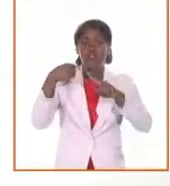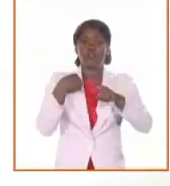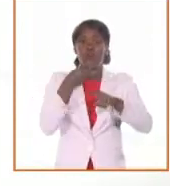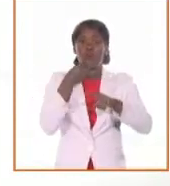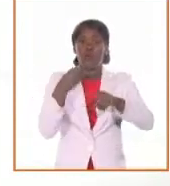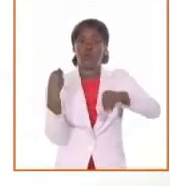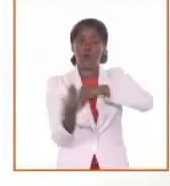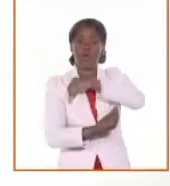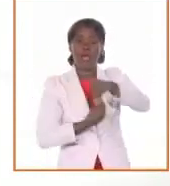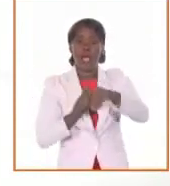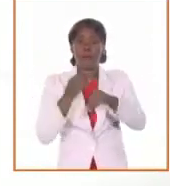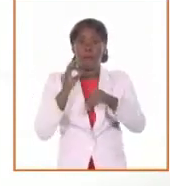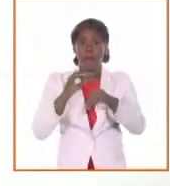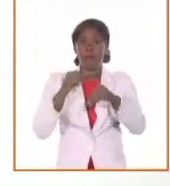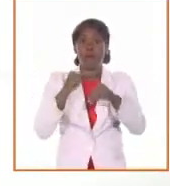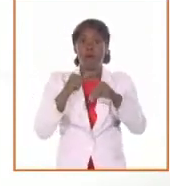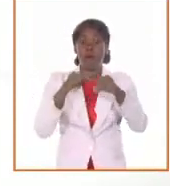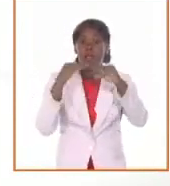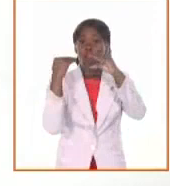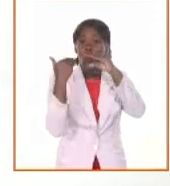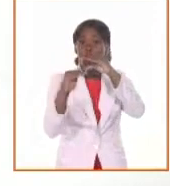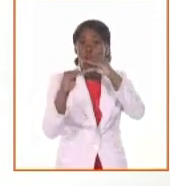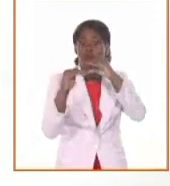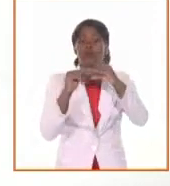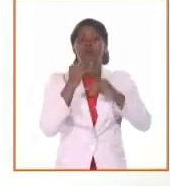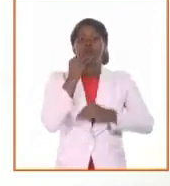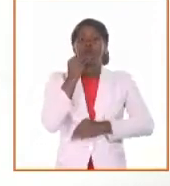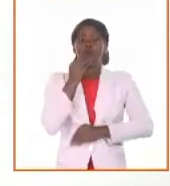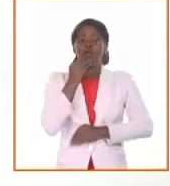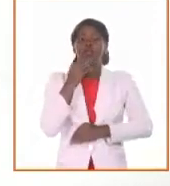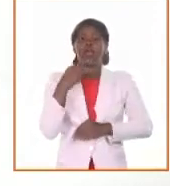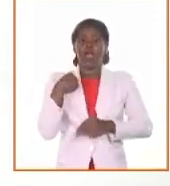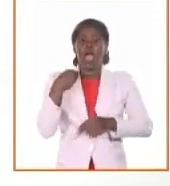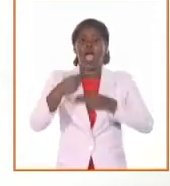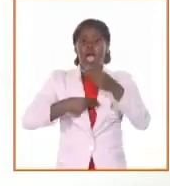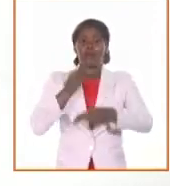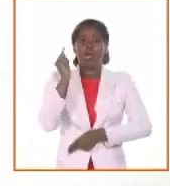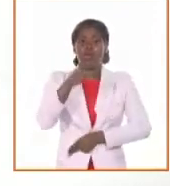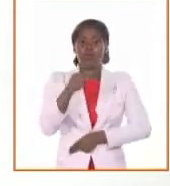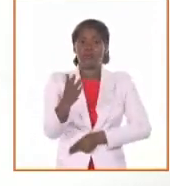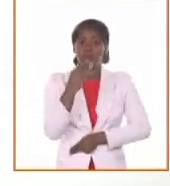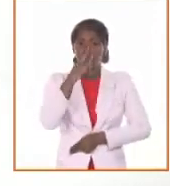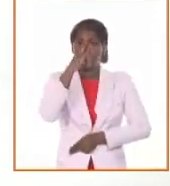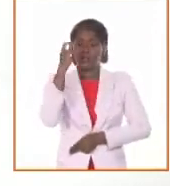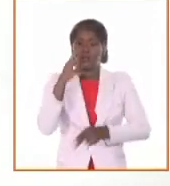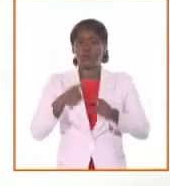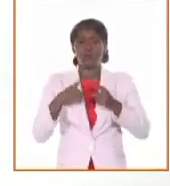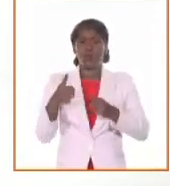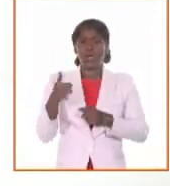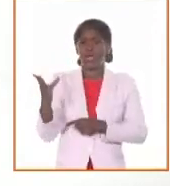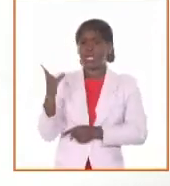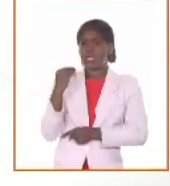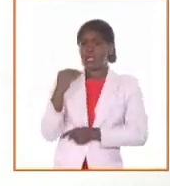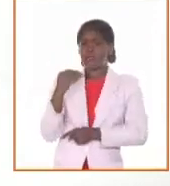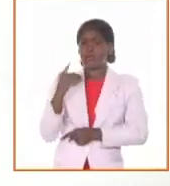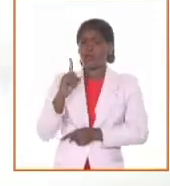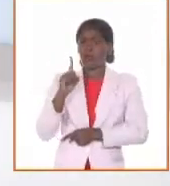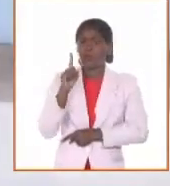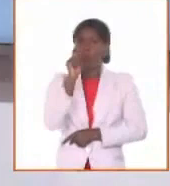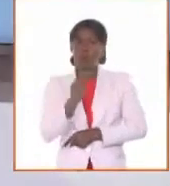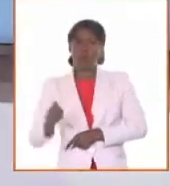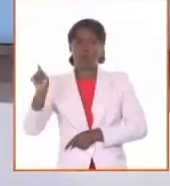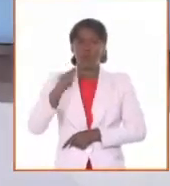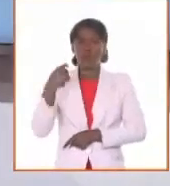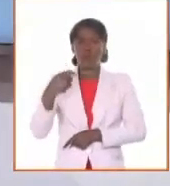eso no se puede hacer online que es presencial O sea que debo hacer la solicitud frente al